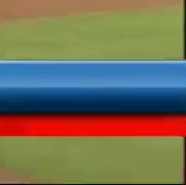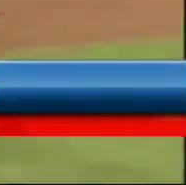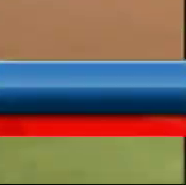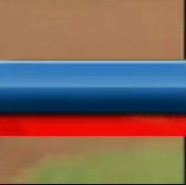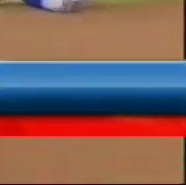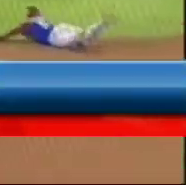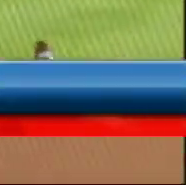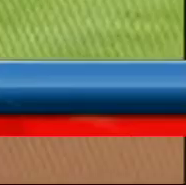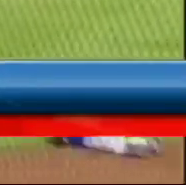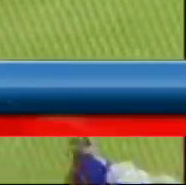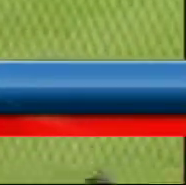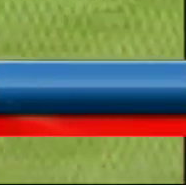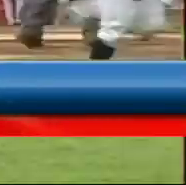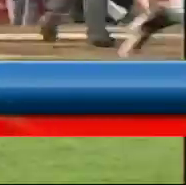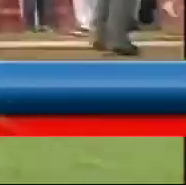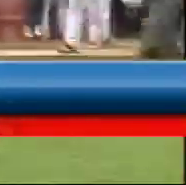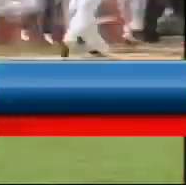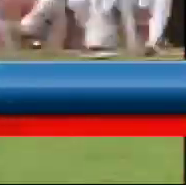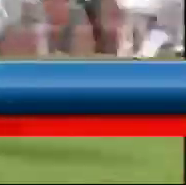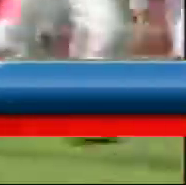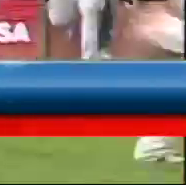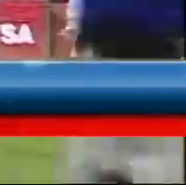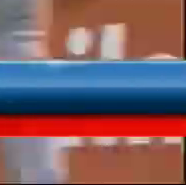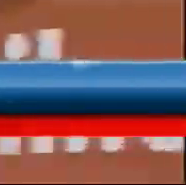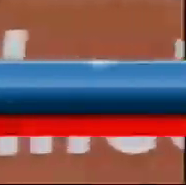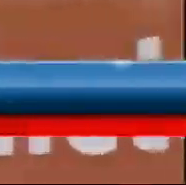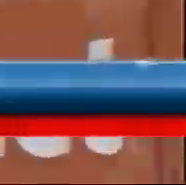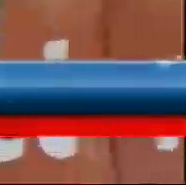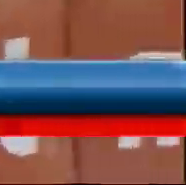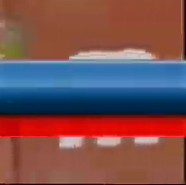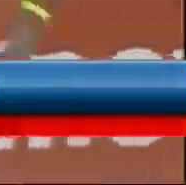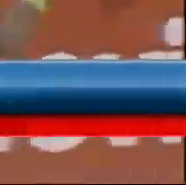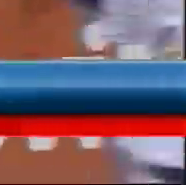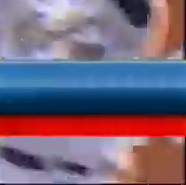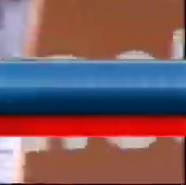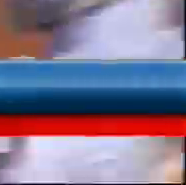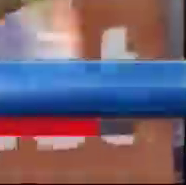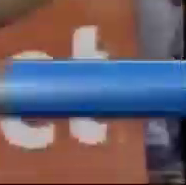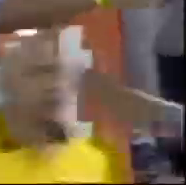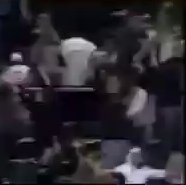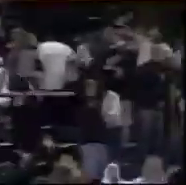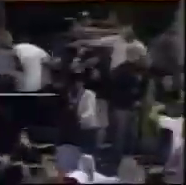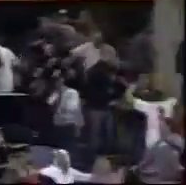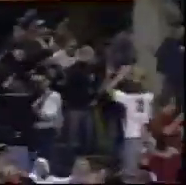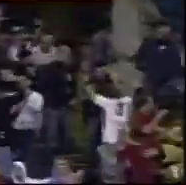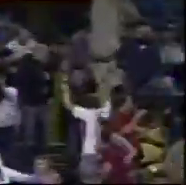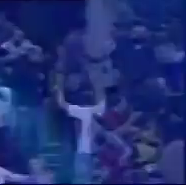Rugió el come dulce. Abreu dio hit de oro y mantiene con vida a Caracas.